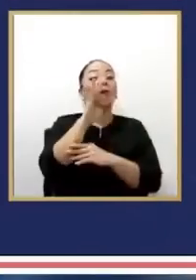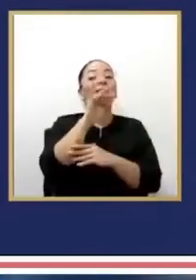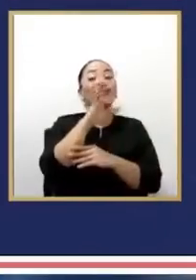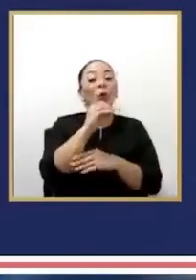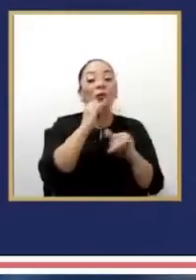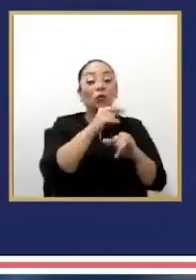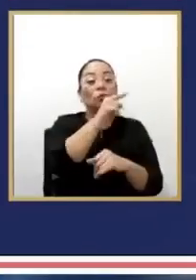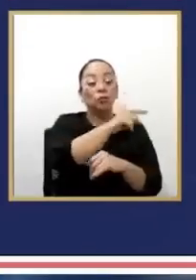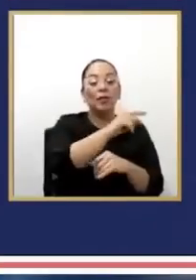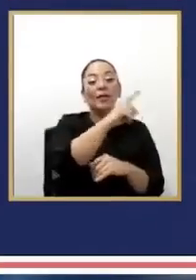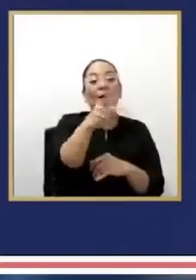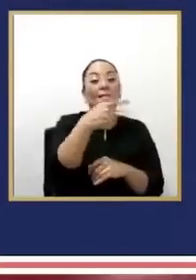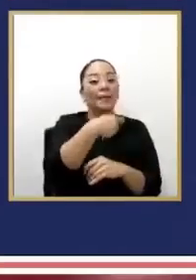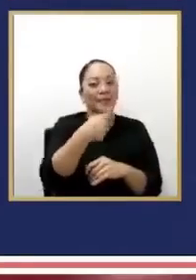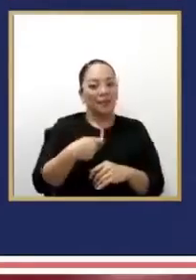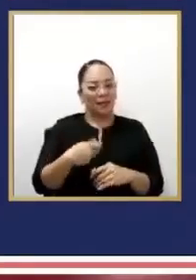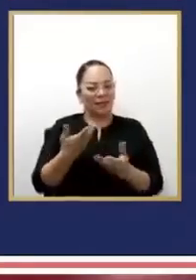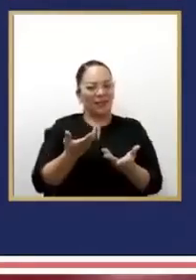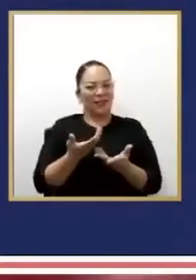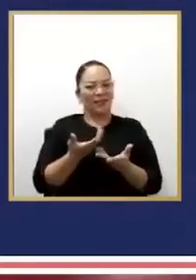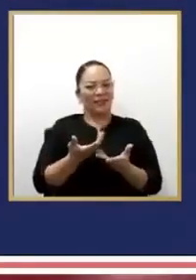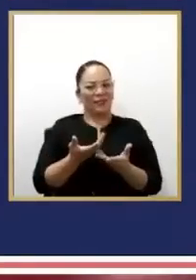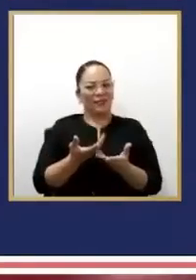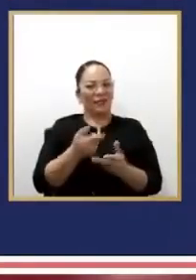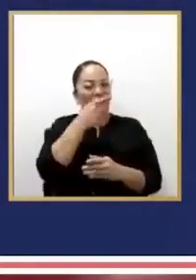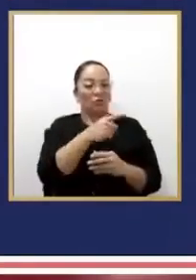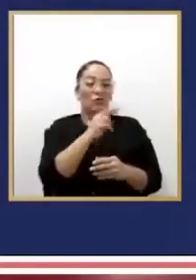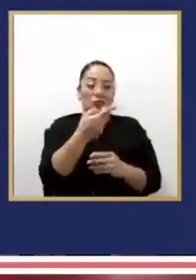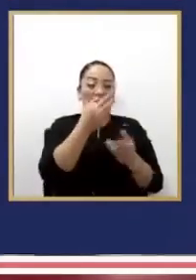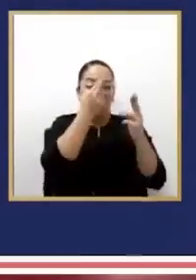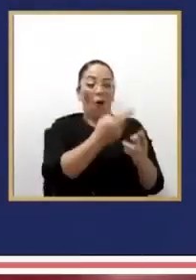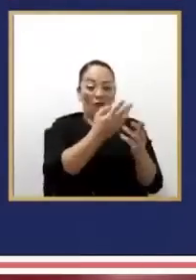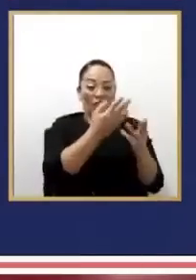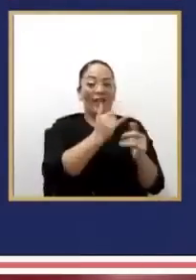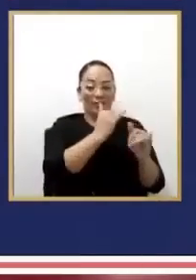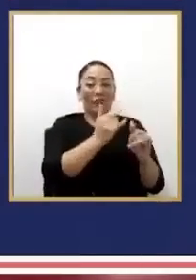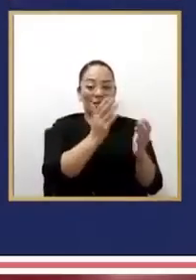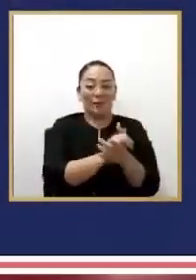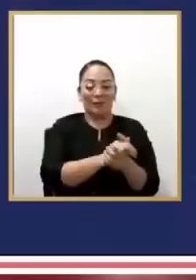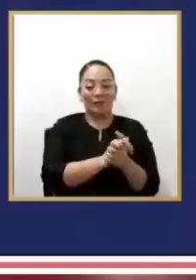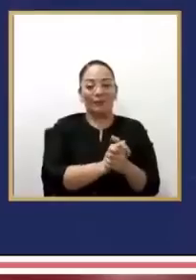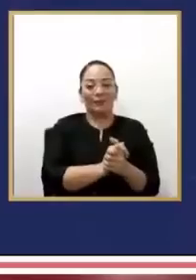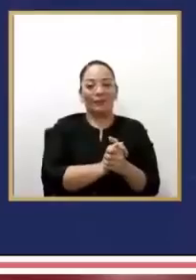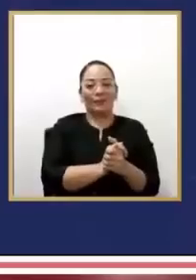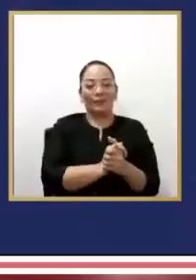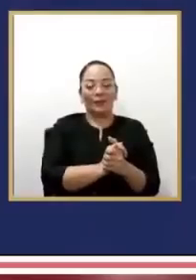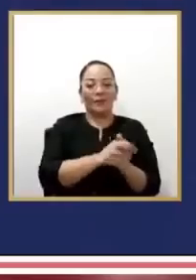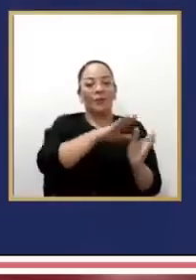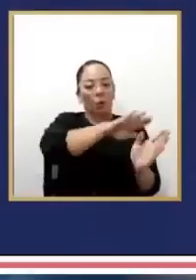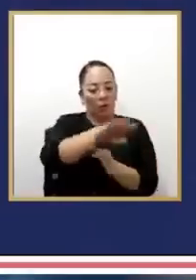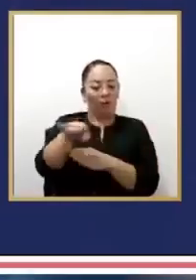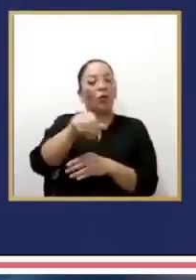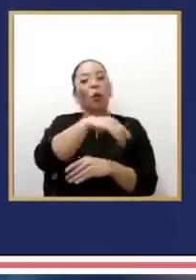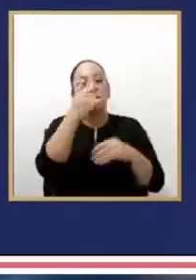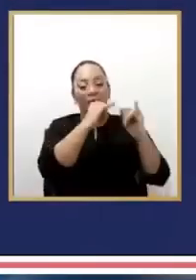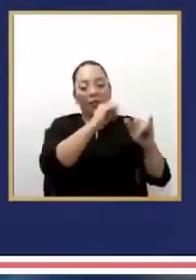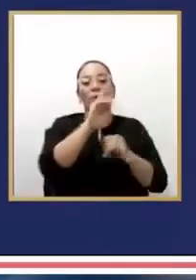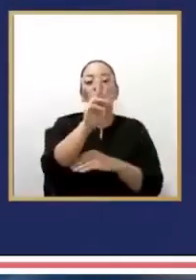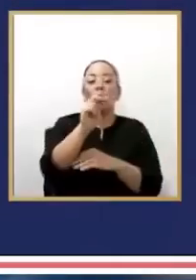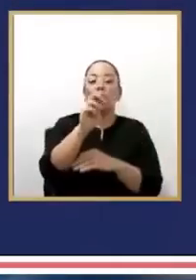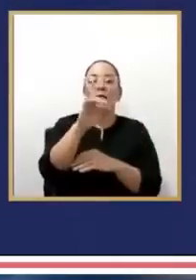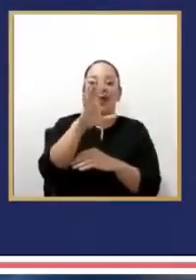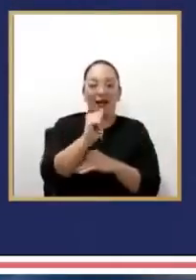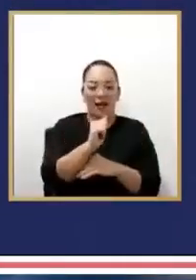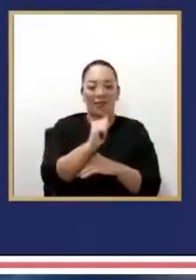y el presidente. Creo que le honra a usted más bien esa denuncia. Luego aparece un DECA y denuncia a don Rodrigo porque